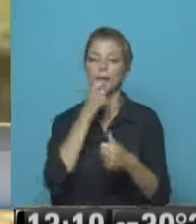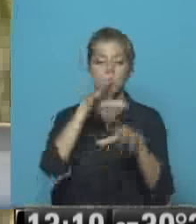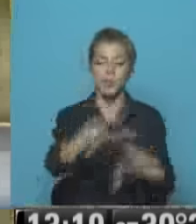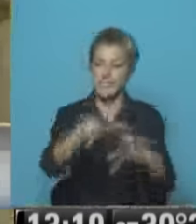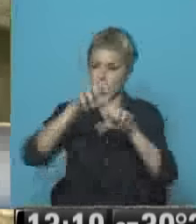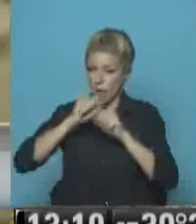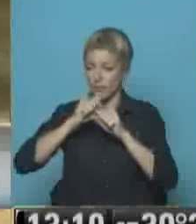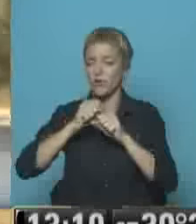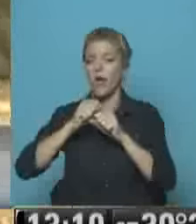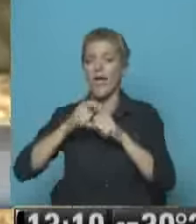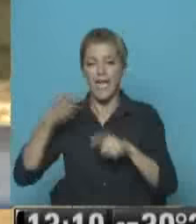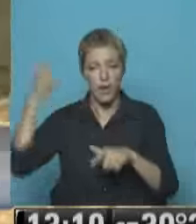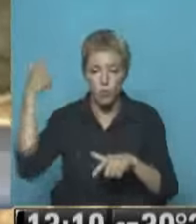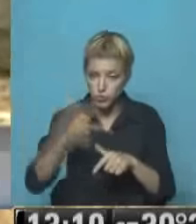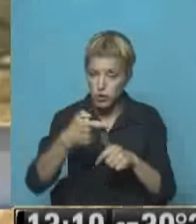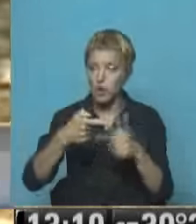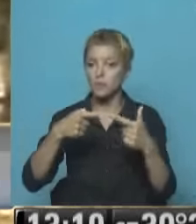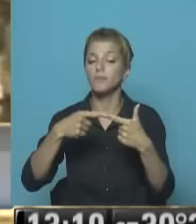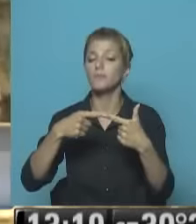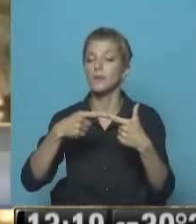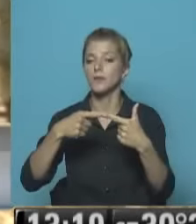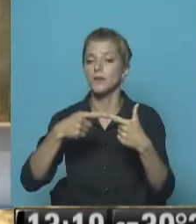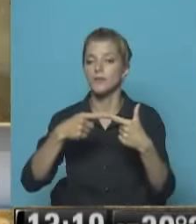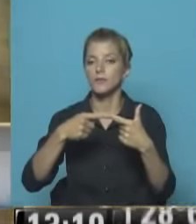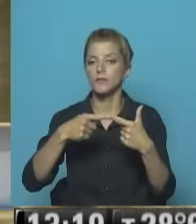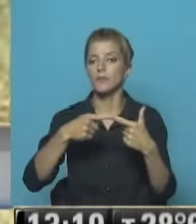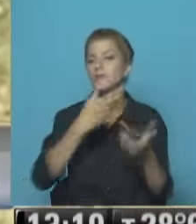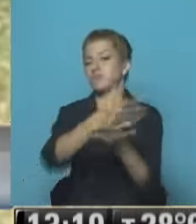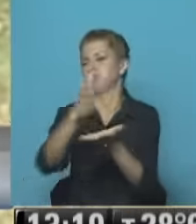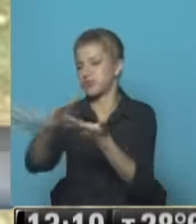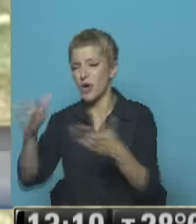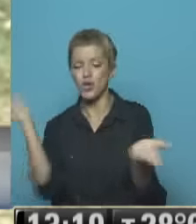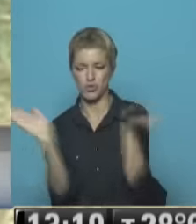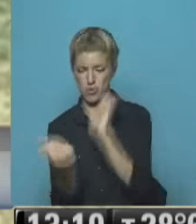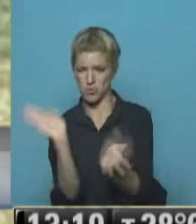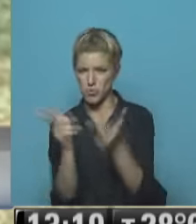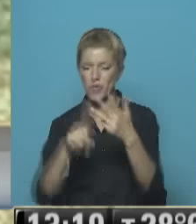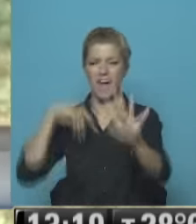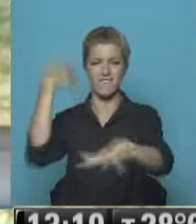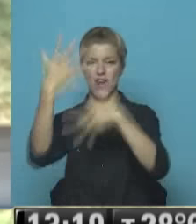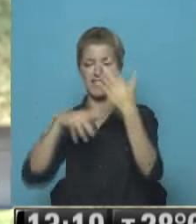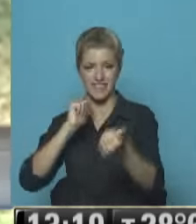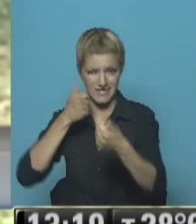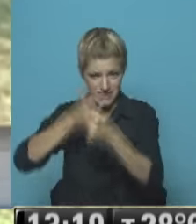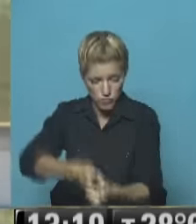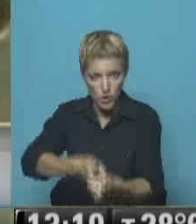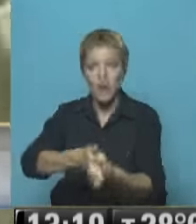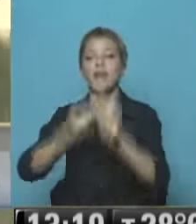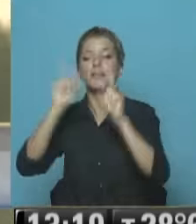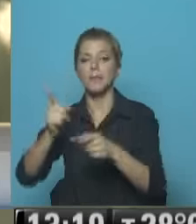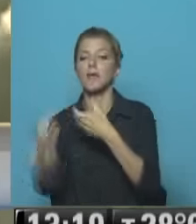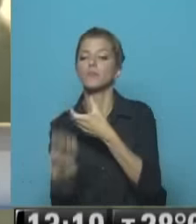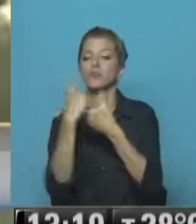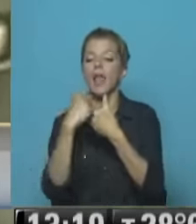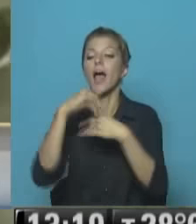secuestros, ejecuciones extrajudiciales, desplazamientos forzados, tortura, violencia sexual y reclutamiento de